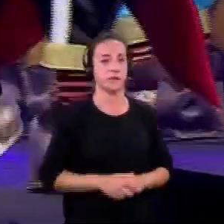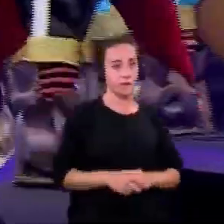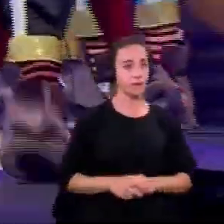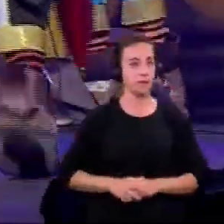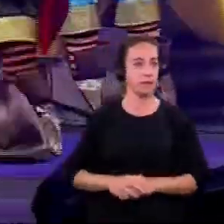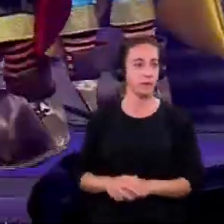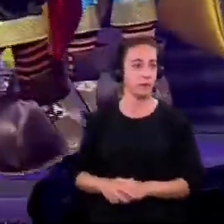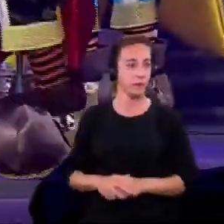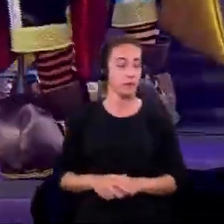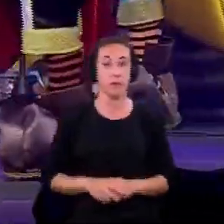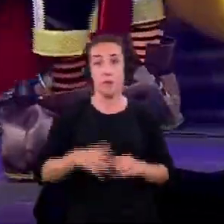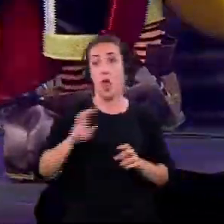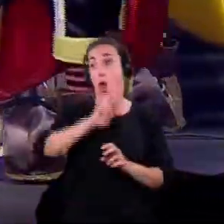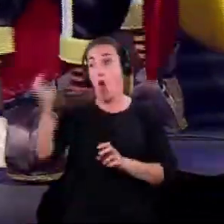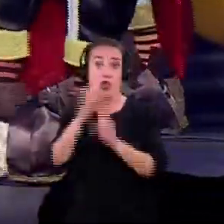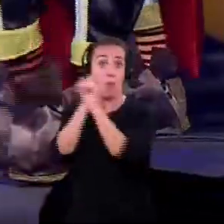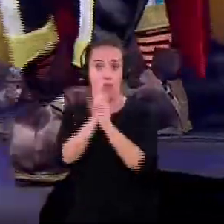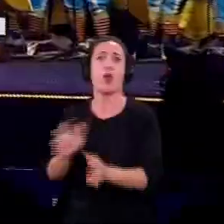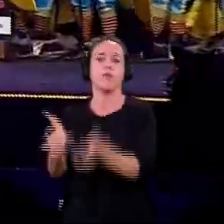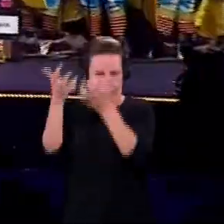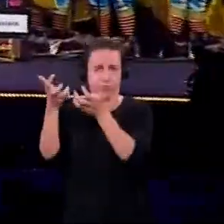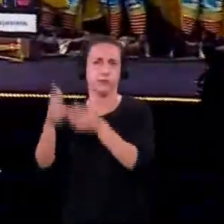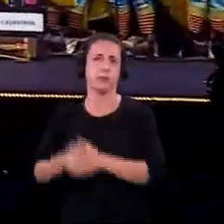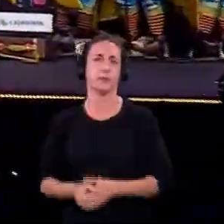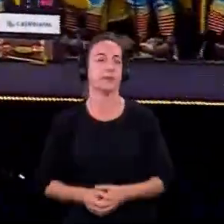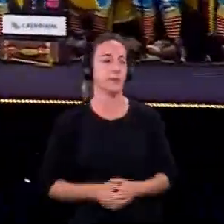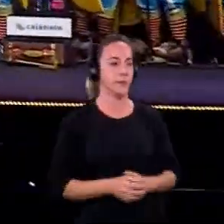más. Otra siempre gana.